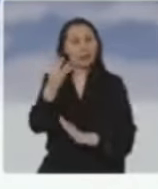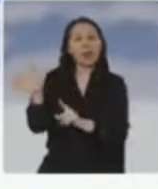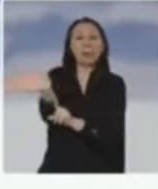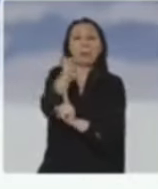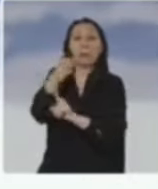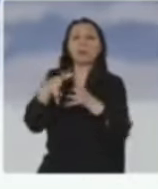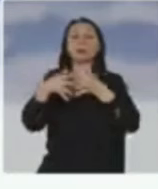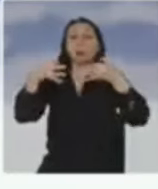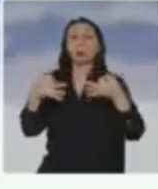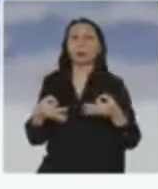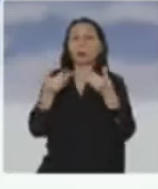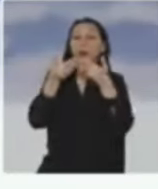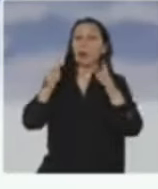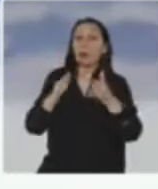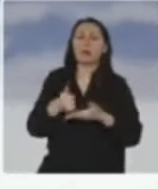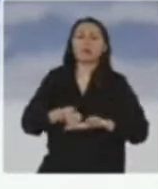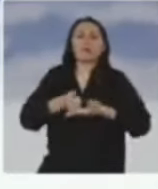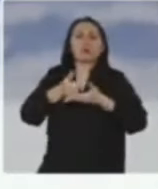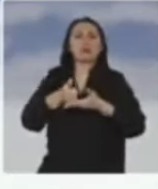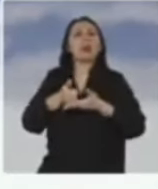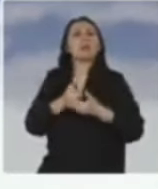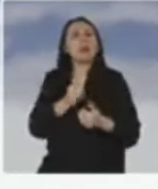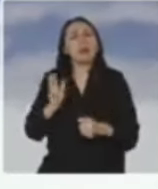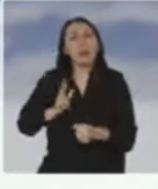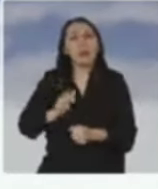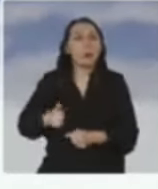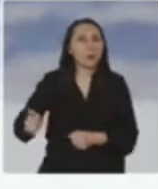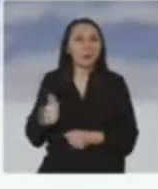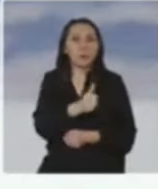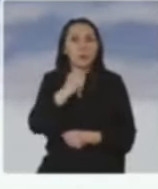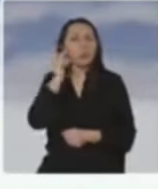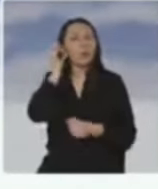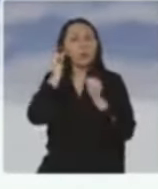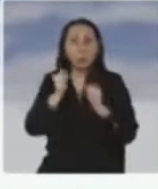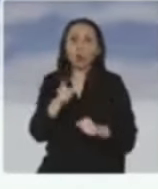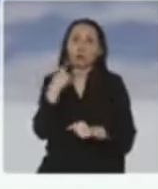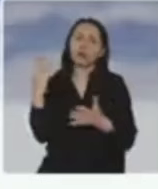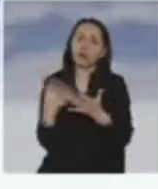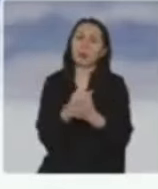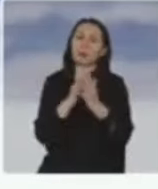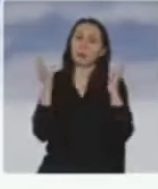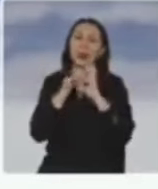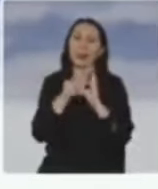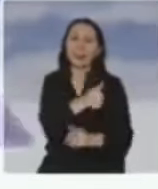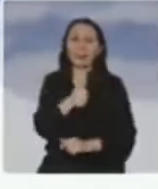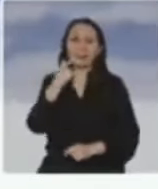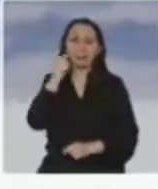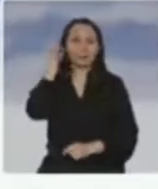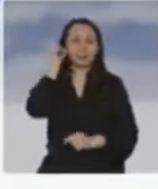patria más justa más libre más soberana más amable para todos y todas es posible y lo vamos a conseguir Muchísimas gracias a todos y